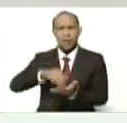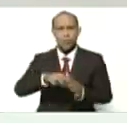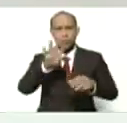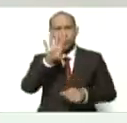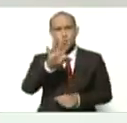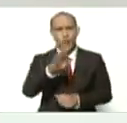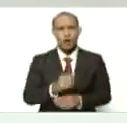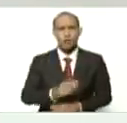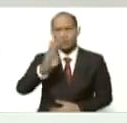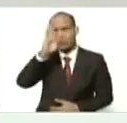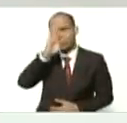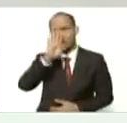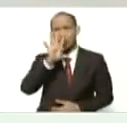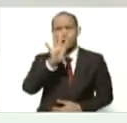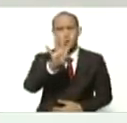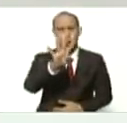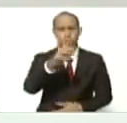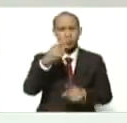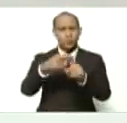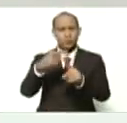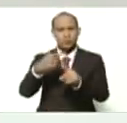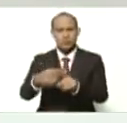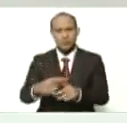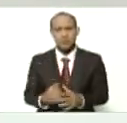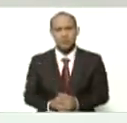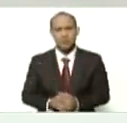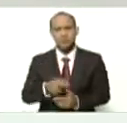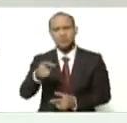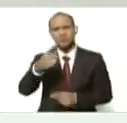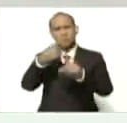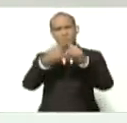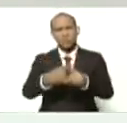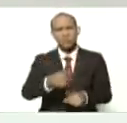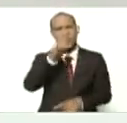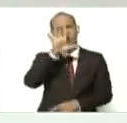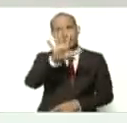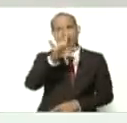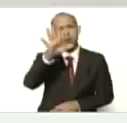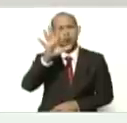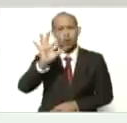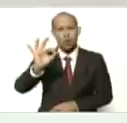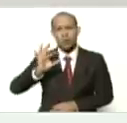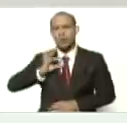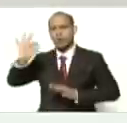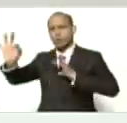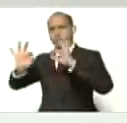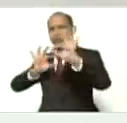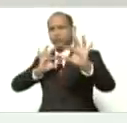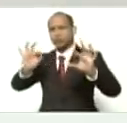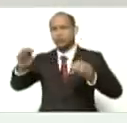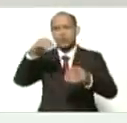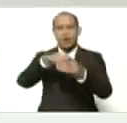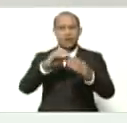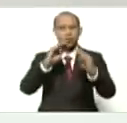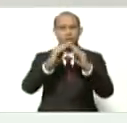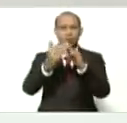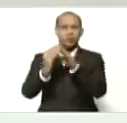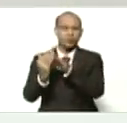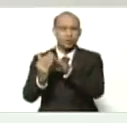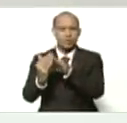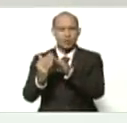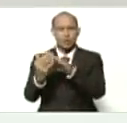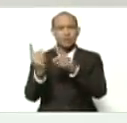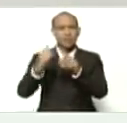y barinas 4 casos esta suma 550 casos de transmisión comunitaria que debemos sumar